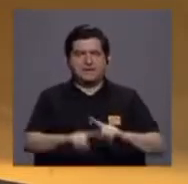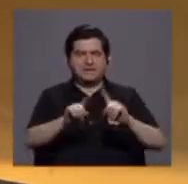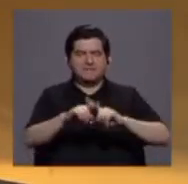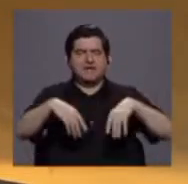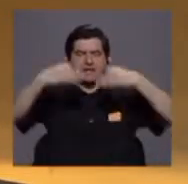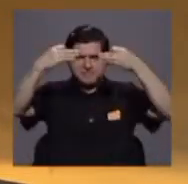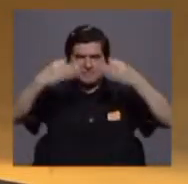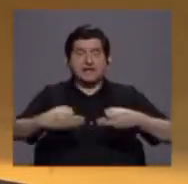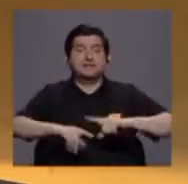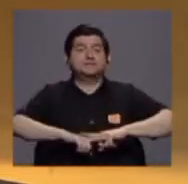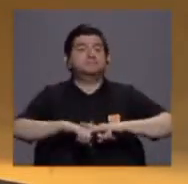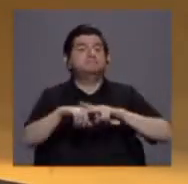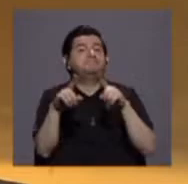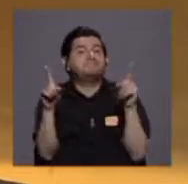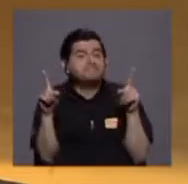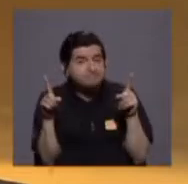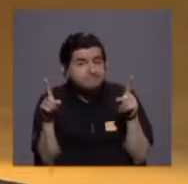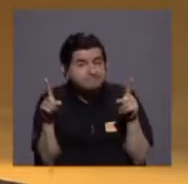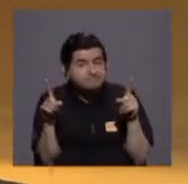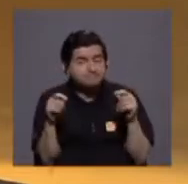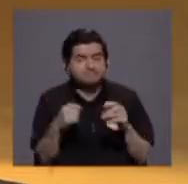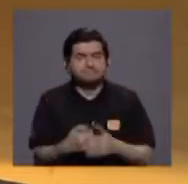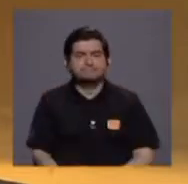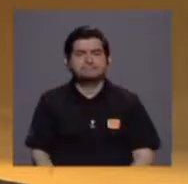medidas, pero